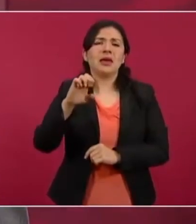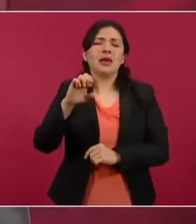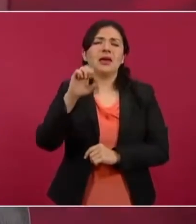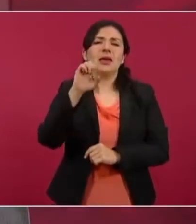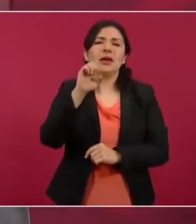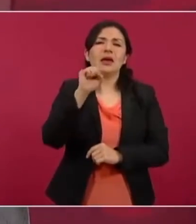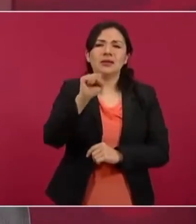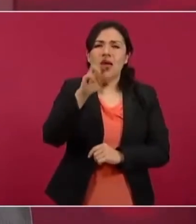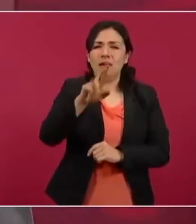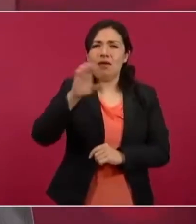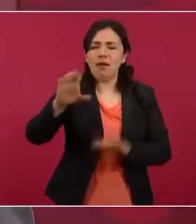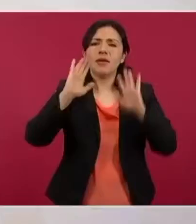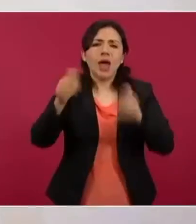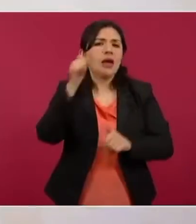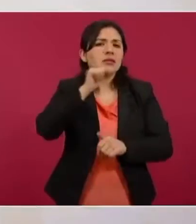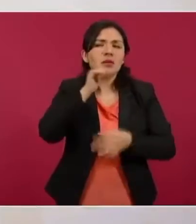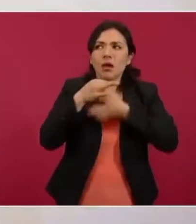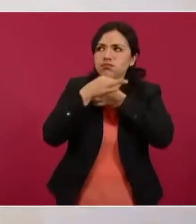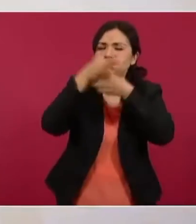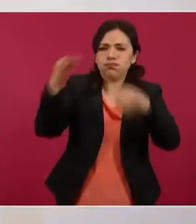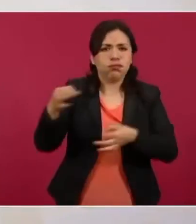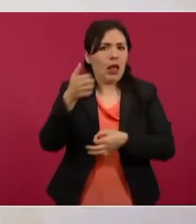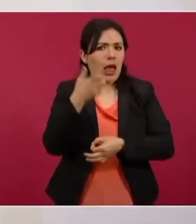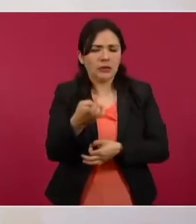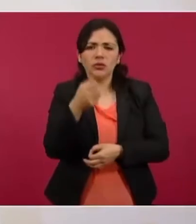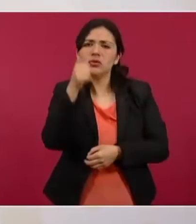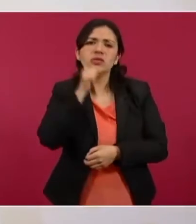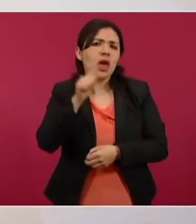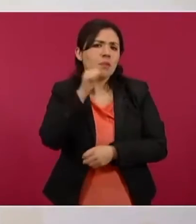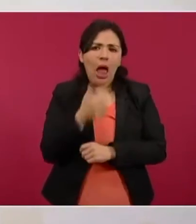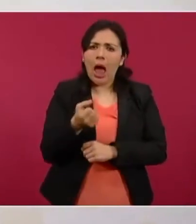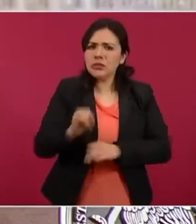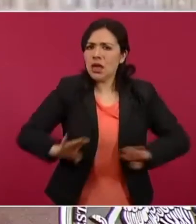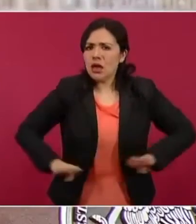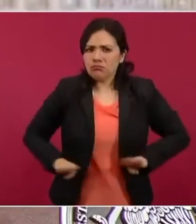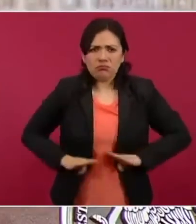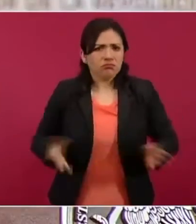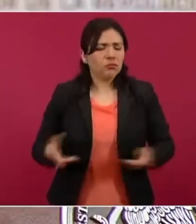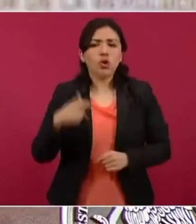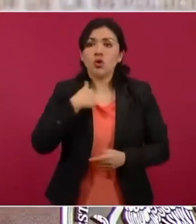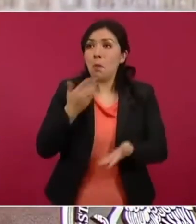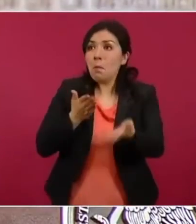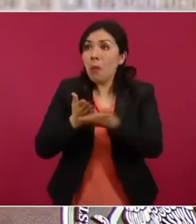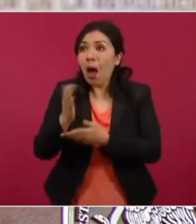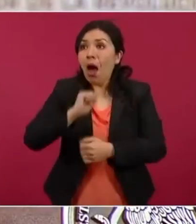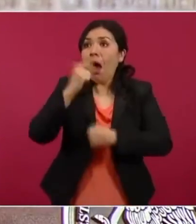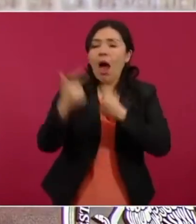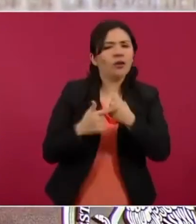Exteriores, y va a seguir siendo esa la postura, la no intervención.